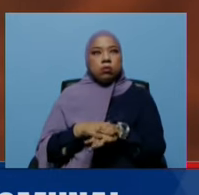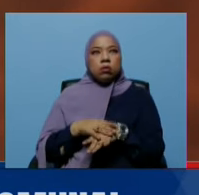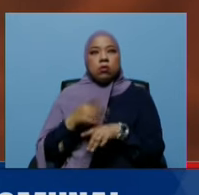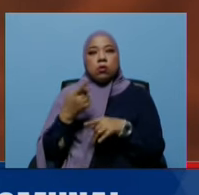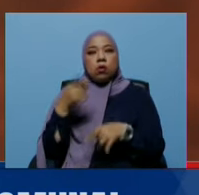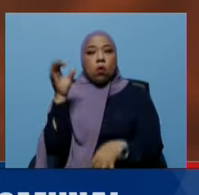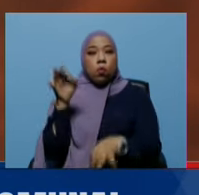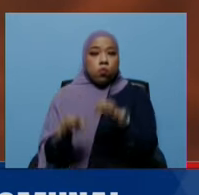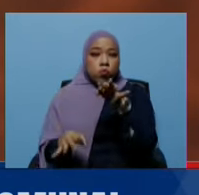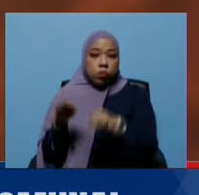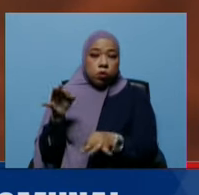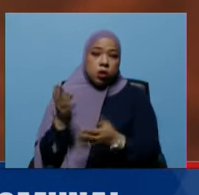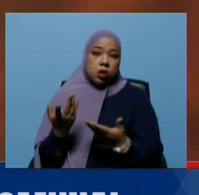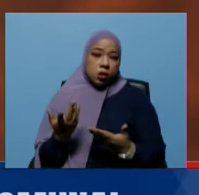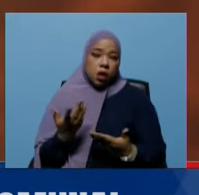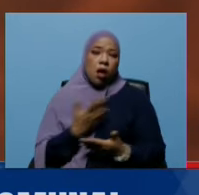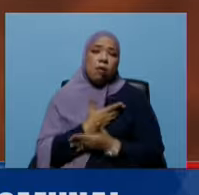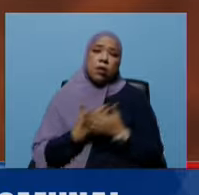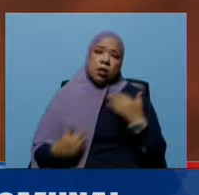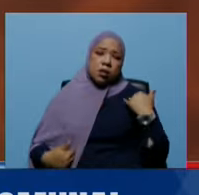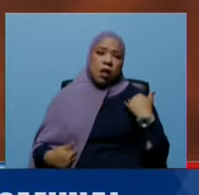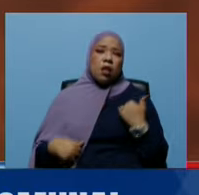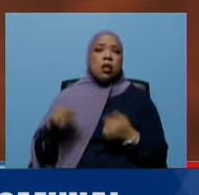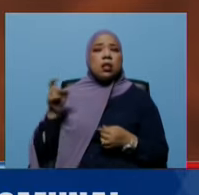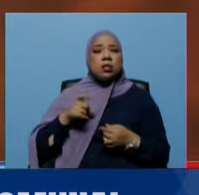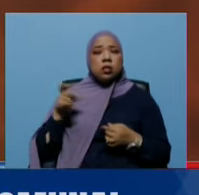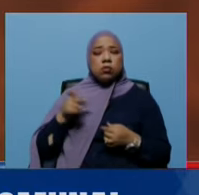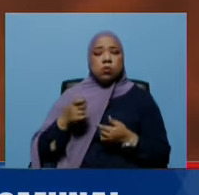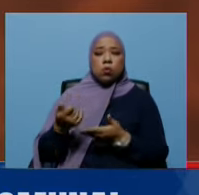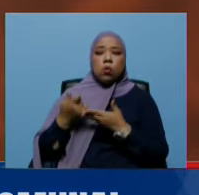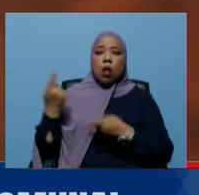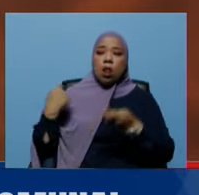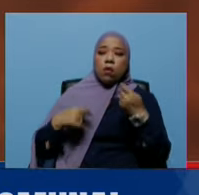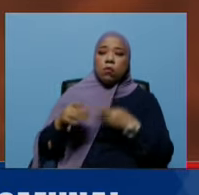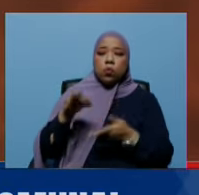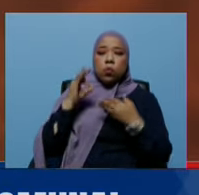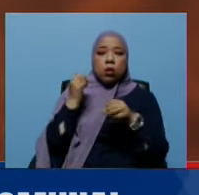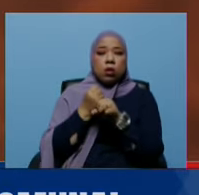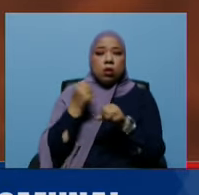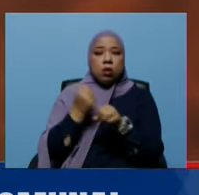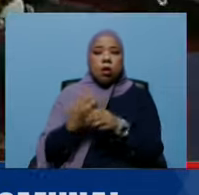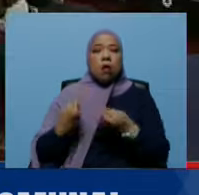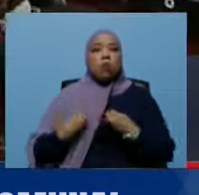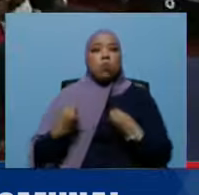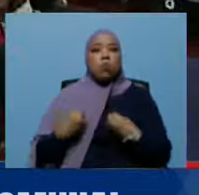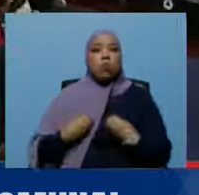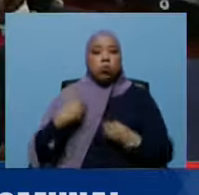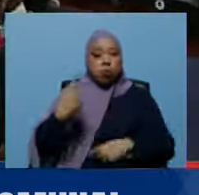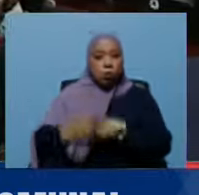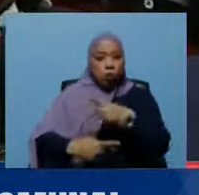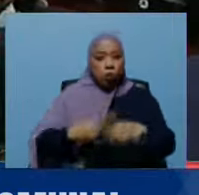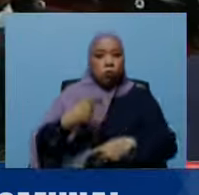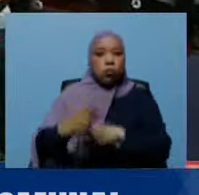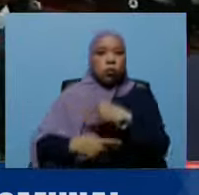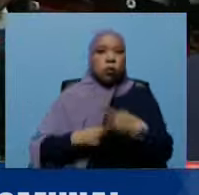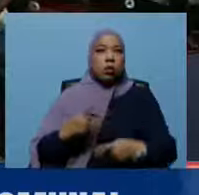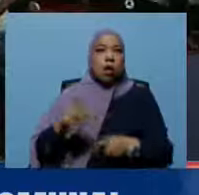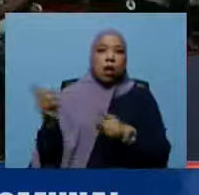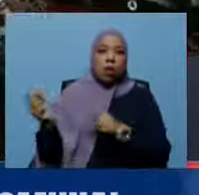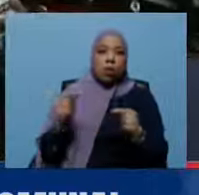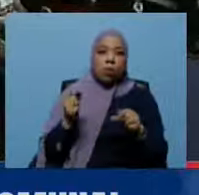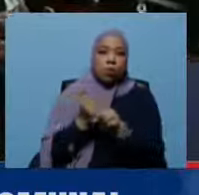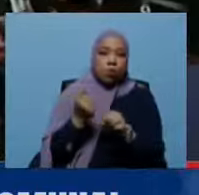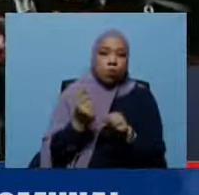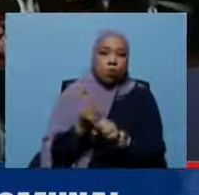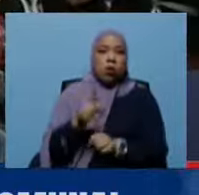poco de justicia, presidente, porque, bueno, como dicen los cafetaleros, el comerciante vive del productor. Es una demanda que ellos